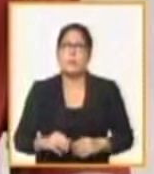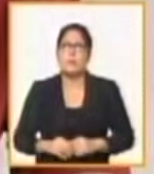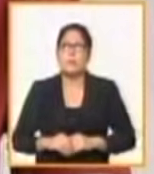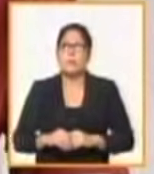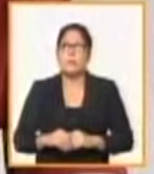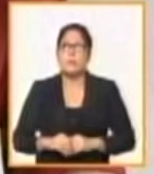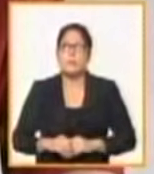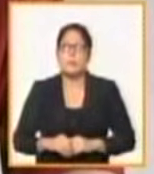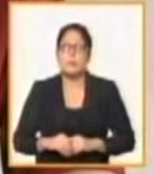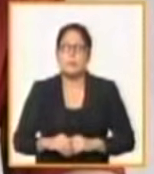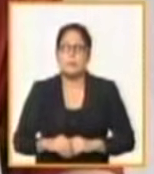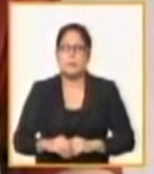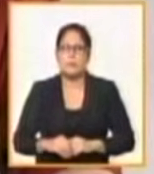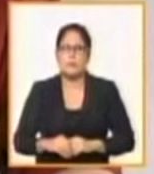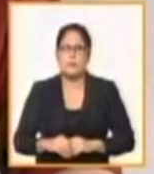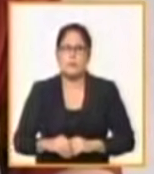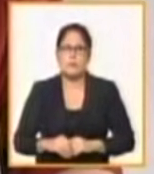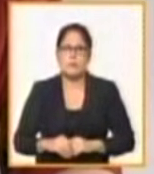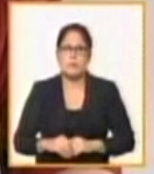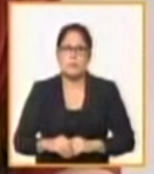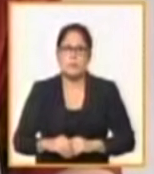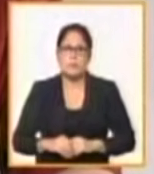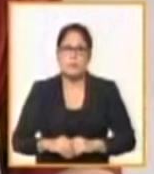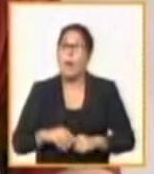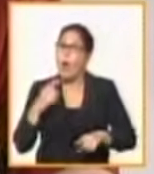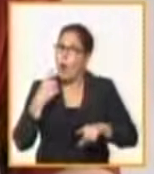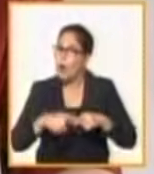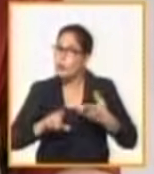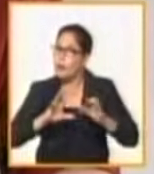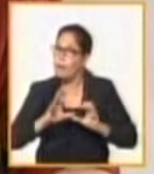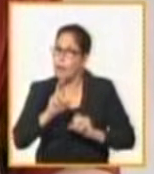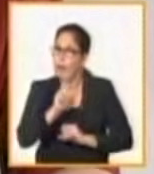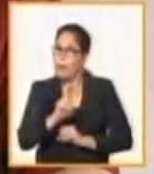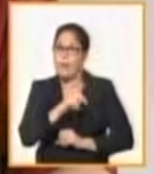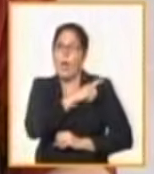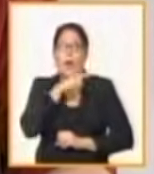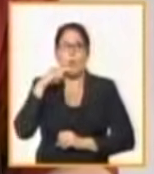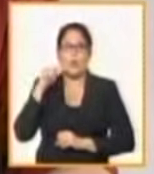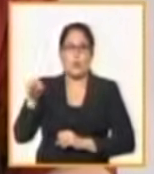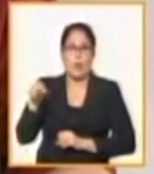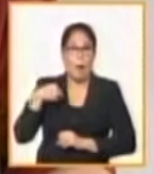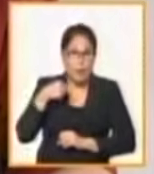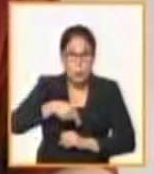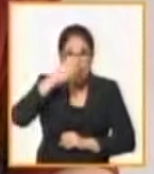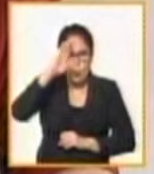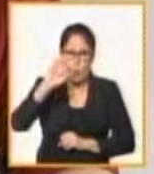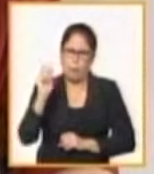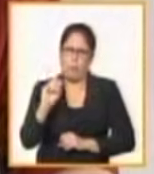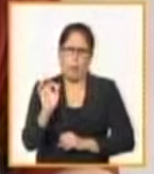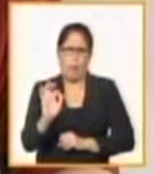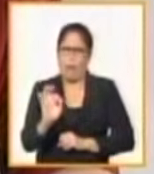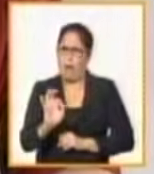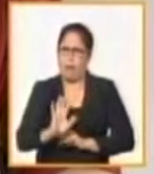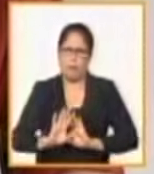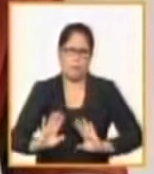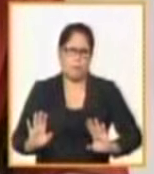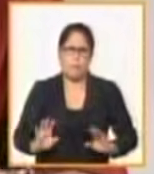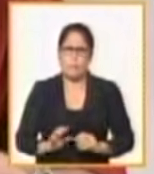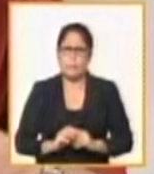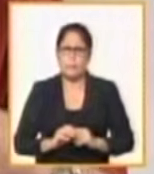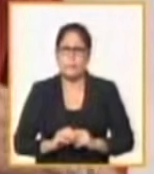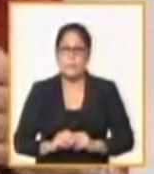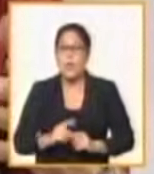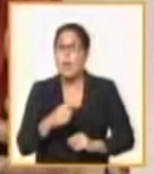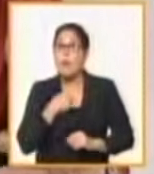No tuvo arraigo en la Unión Soviética, pero relativo, pero en el mundo no tuvo, al contrario. Y Cuba tenía